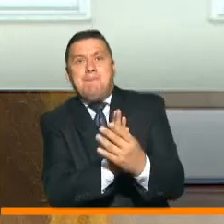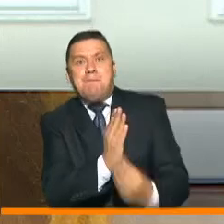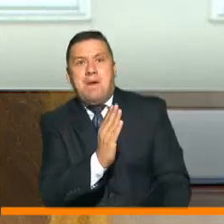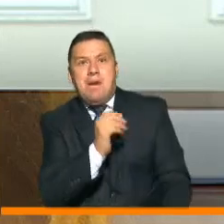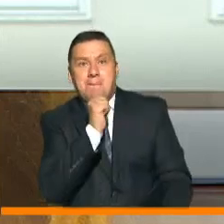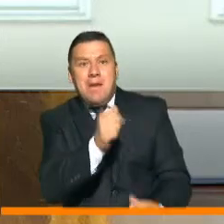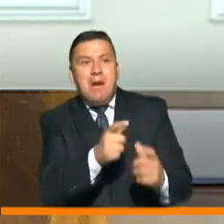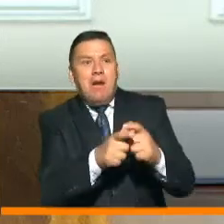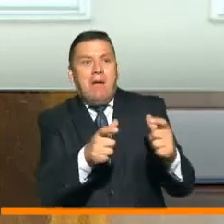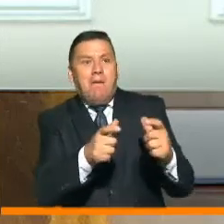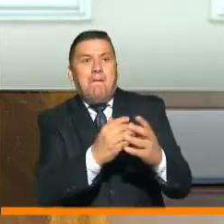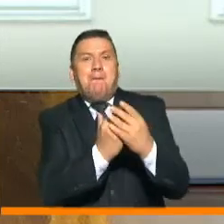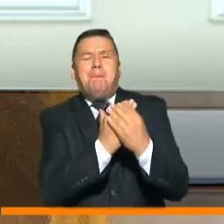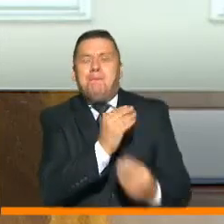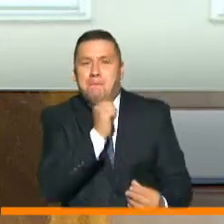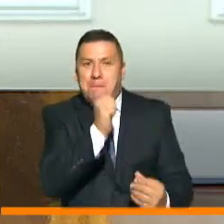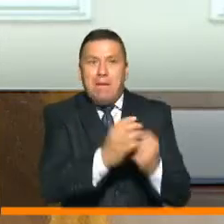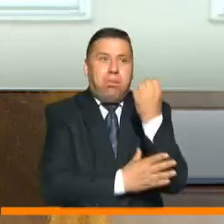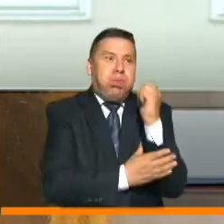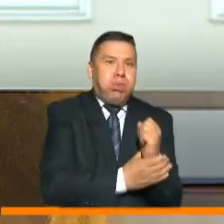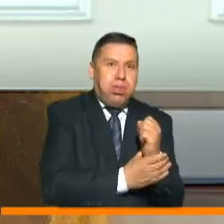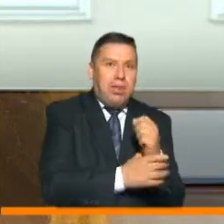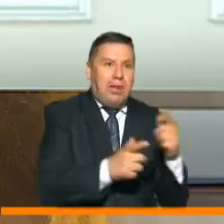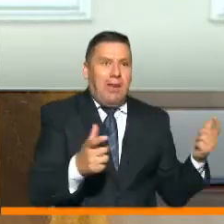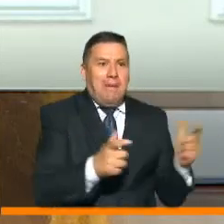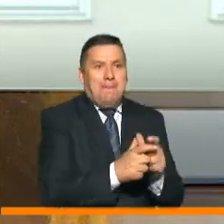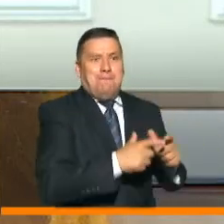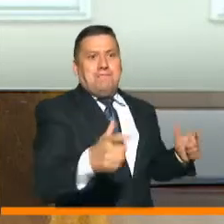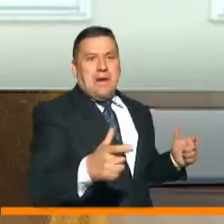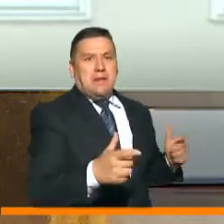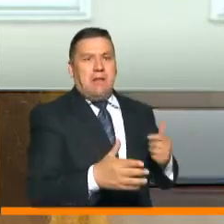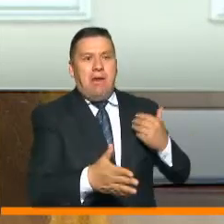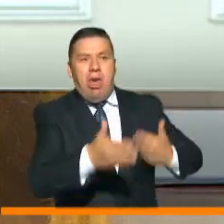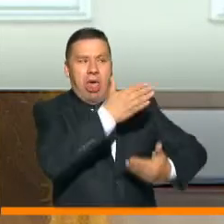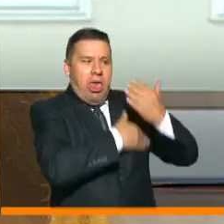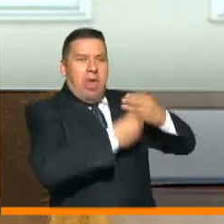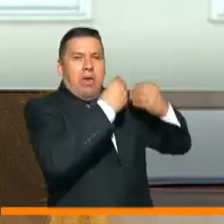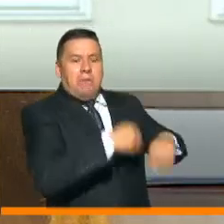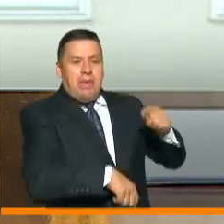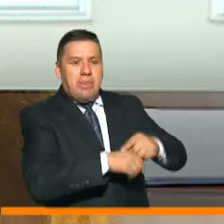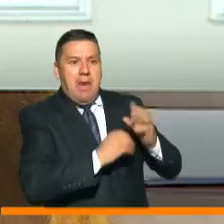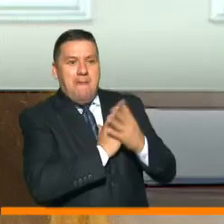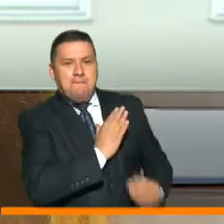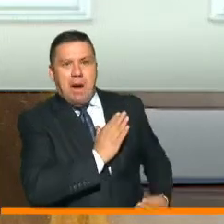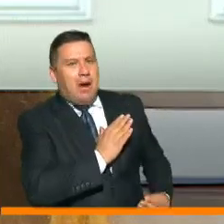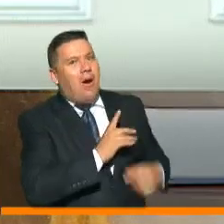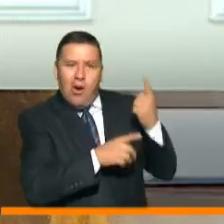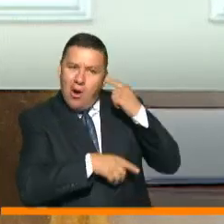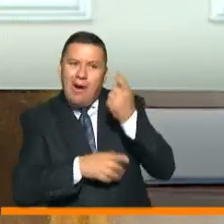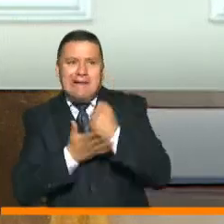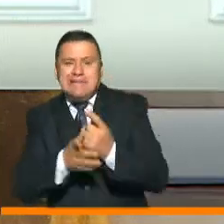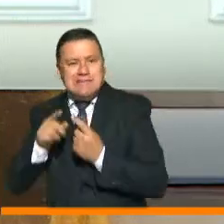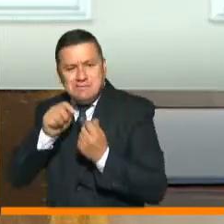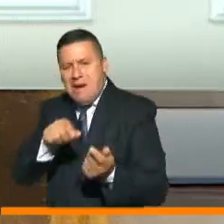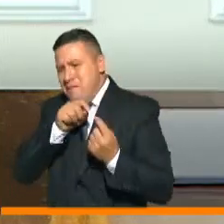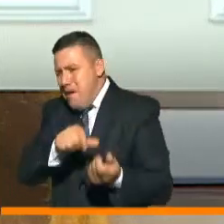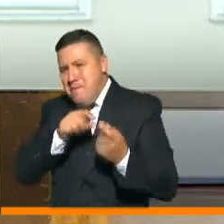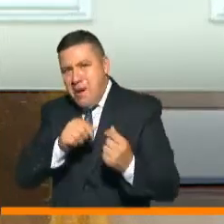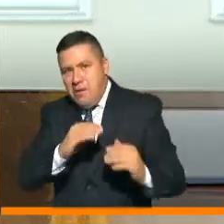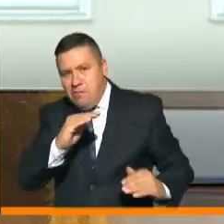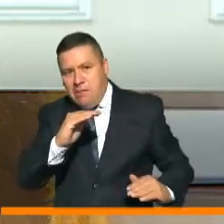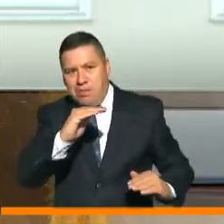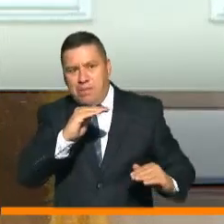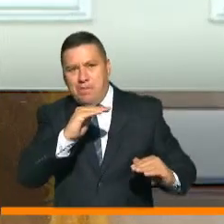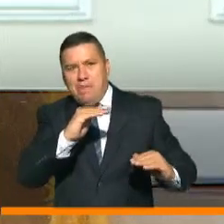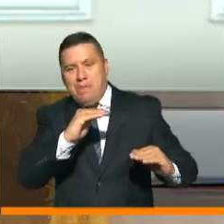pobreza extrema y también a prevenir que haya retrocesos en materia de pobreza y al mismo tiempo mantener una capacidad